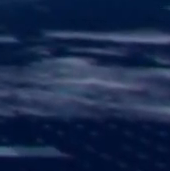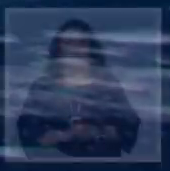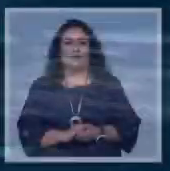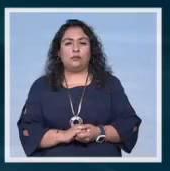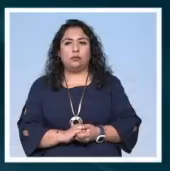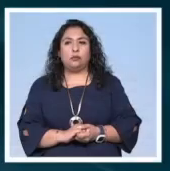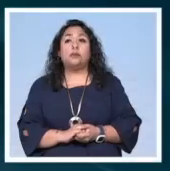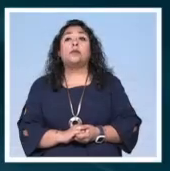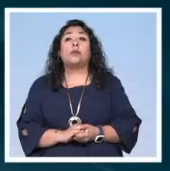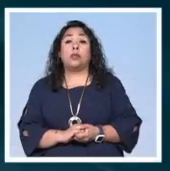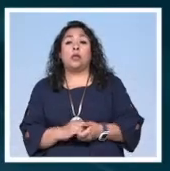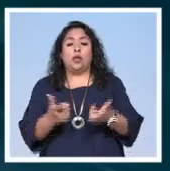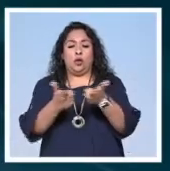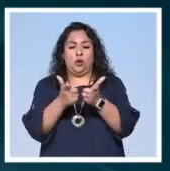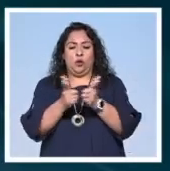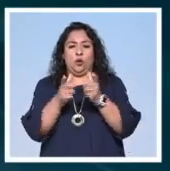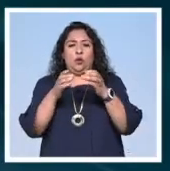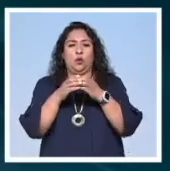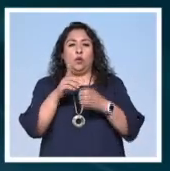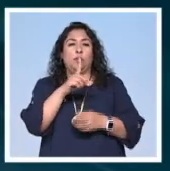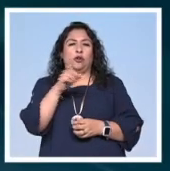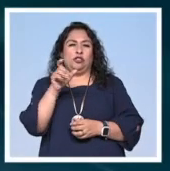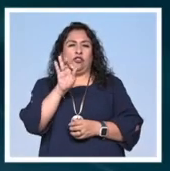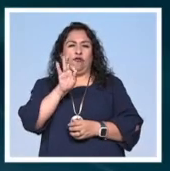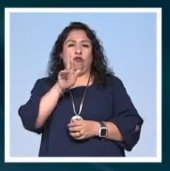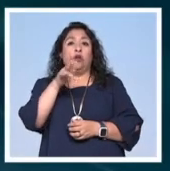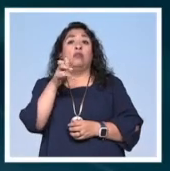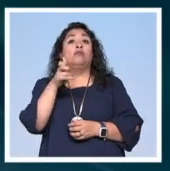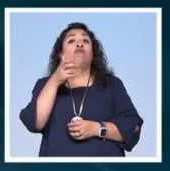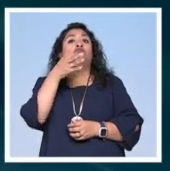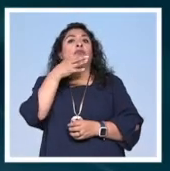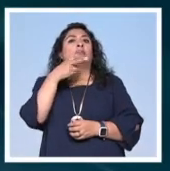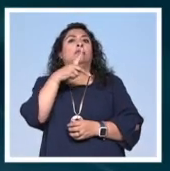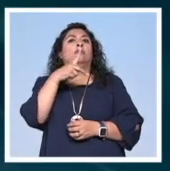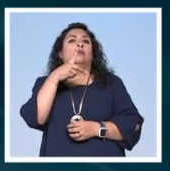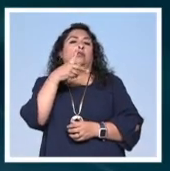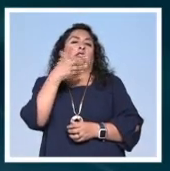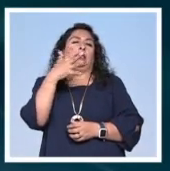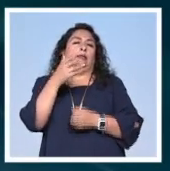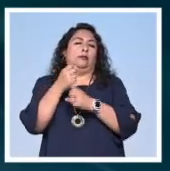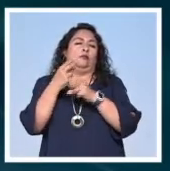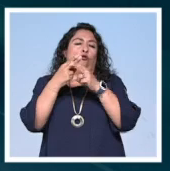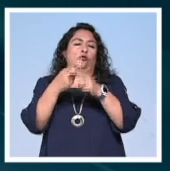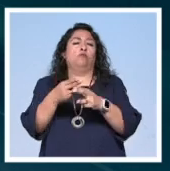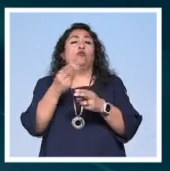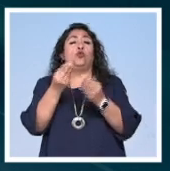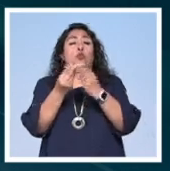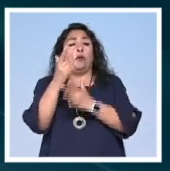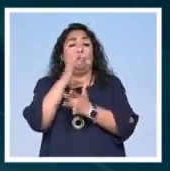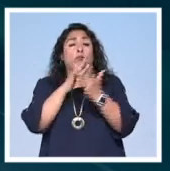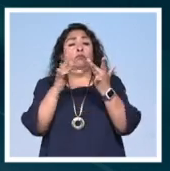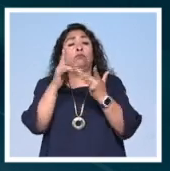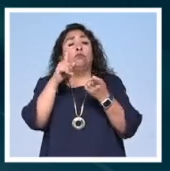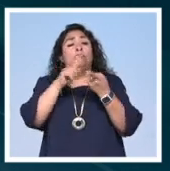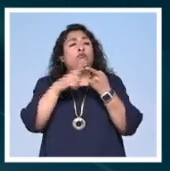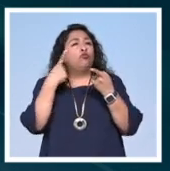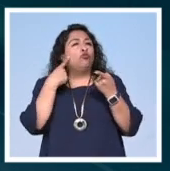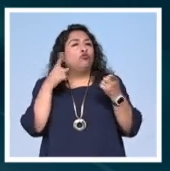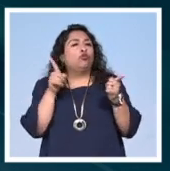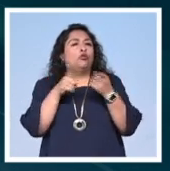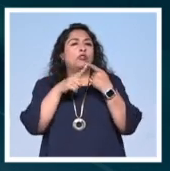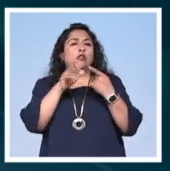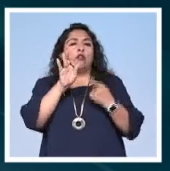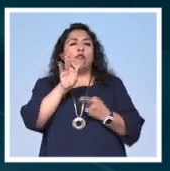México la agrupación 100en fuegos celebra una década de vida con una nueva producción discográfica en la que confluyen sonoridades de